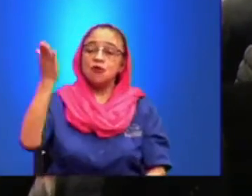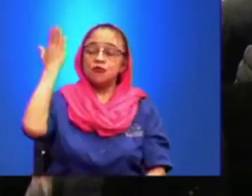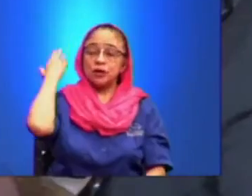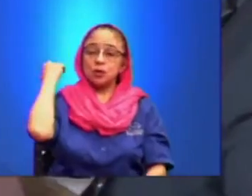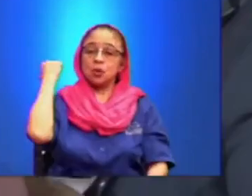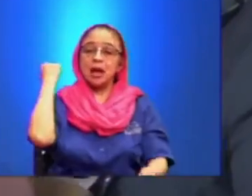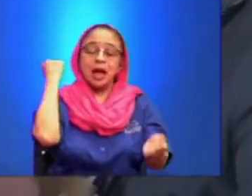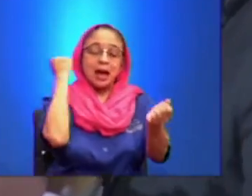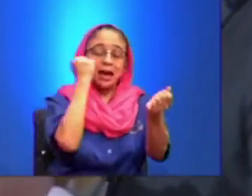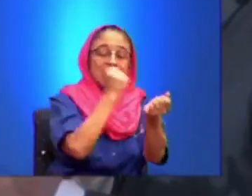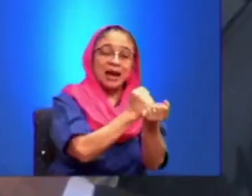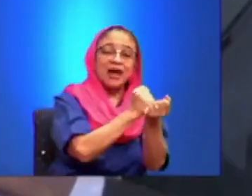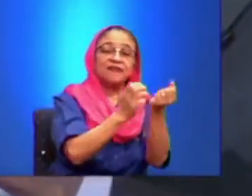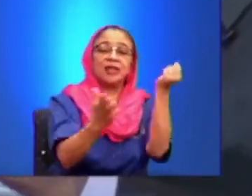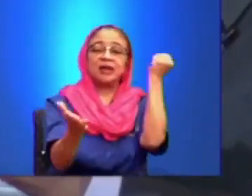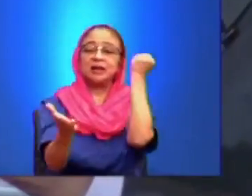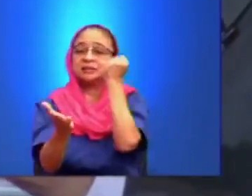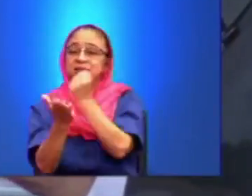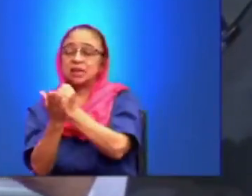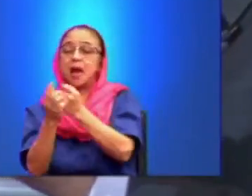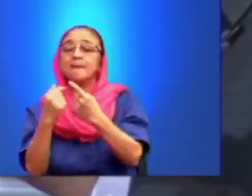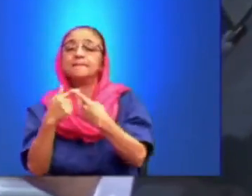fueron clavadas